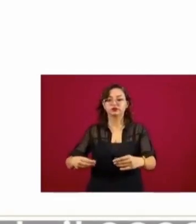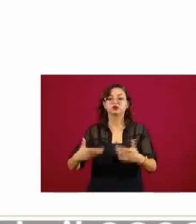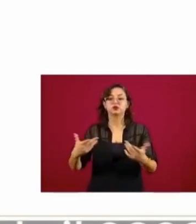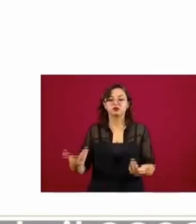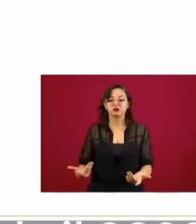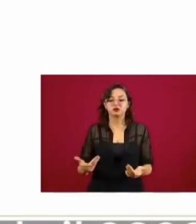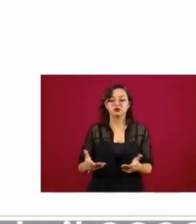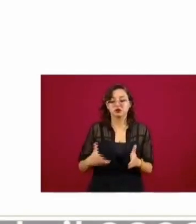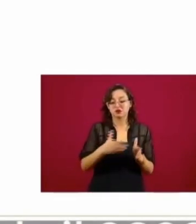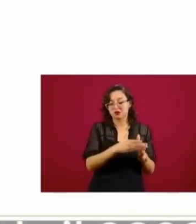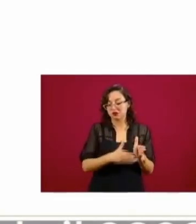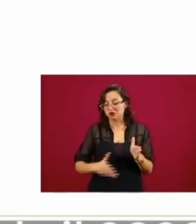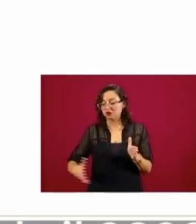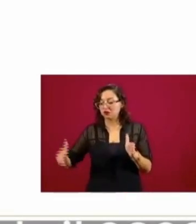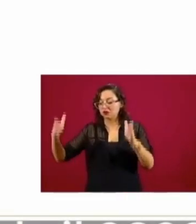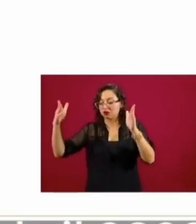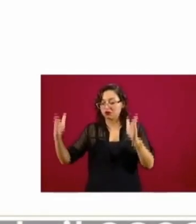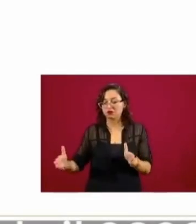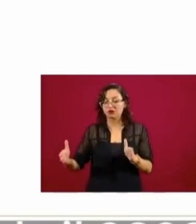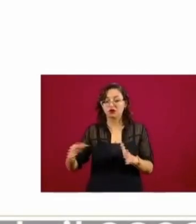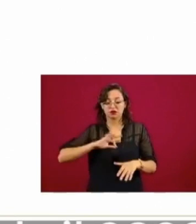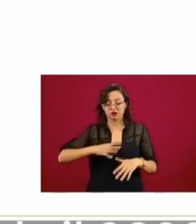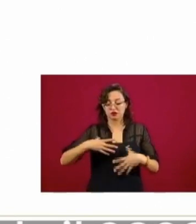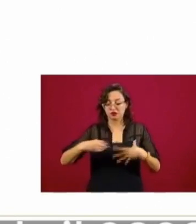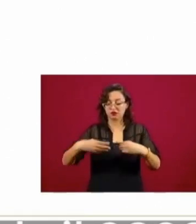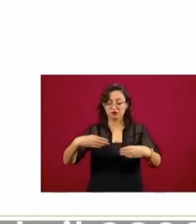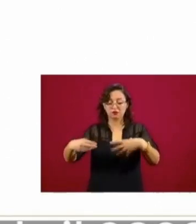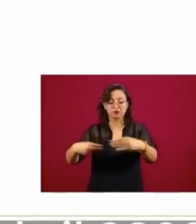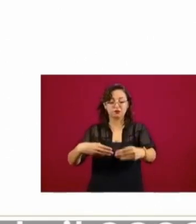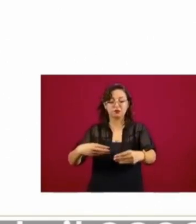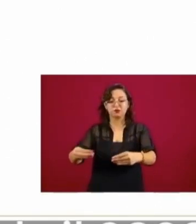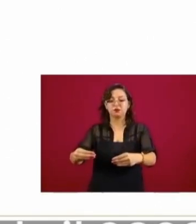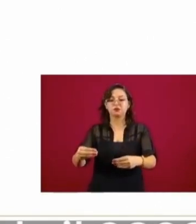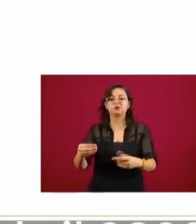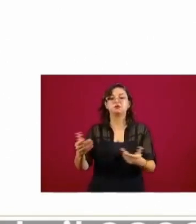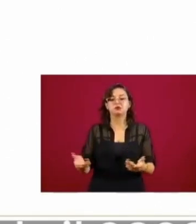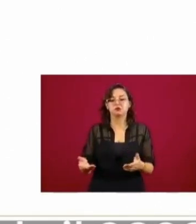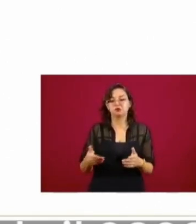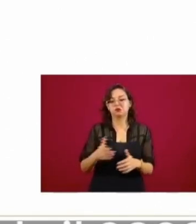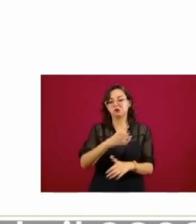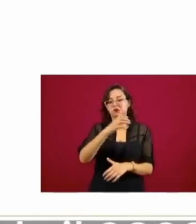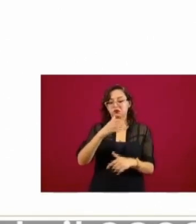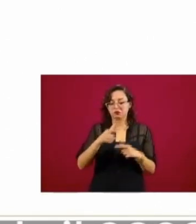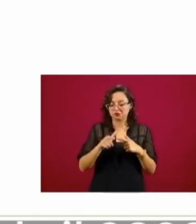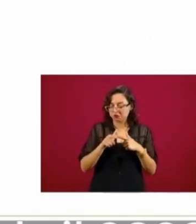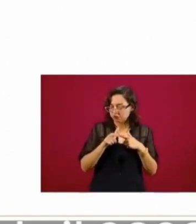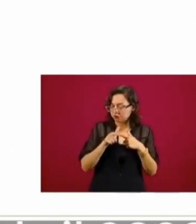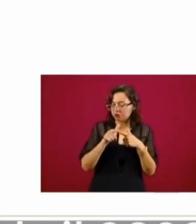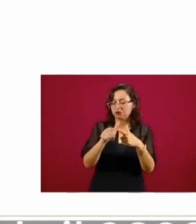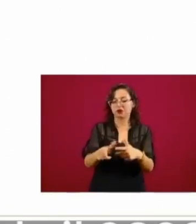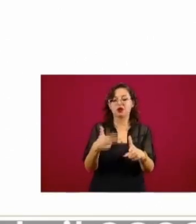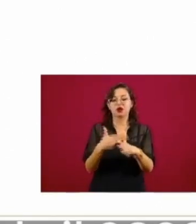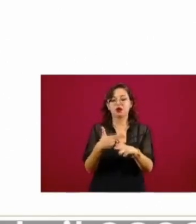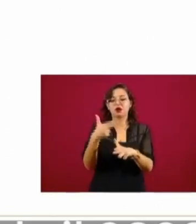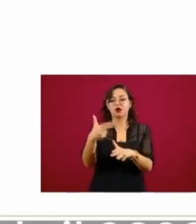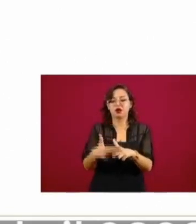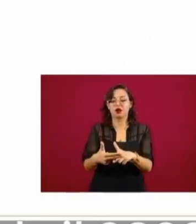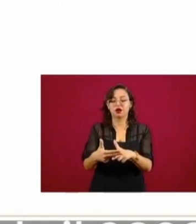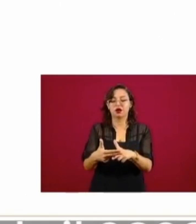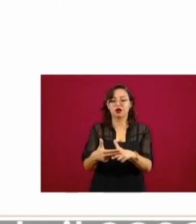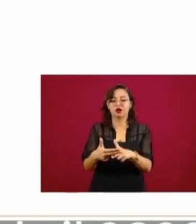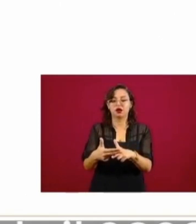de la epidemia. El primer ciclo de la epidemia se puede proyectar que se extendería hasta agotar cerca